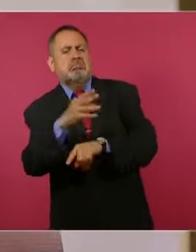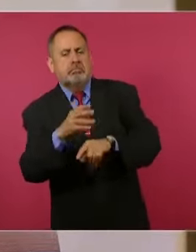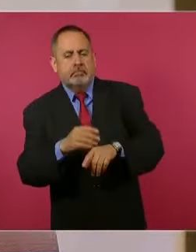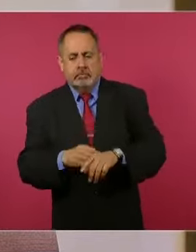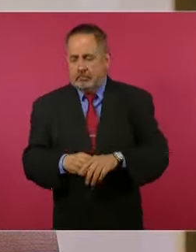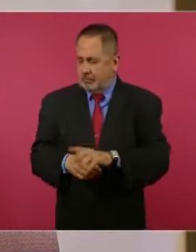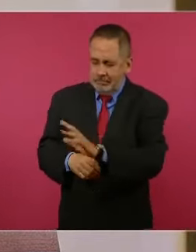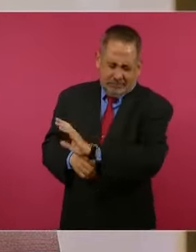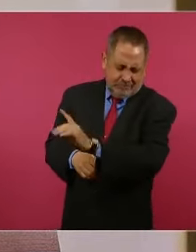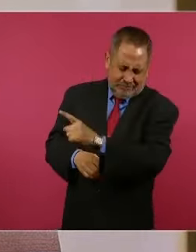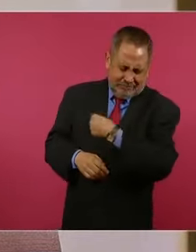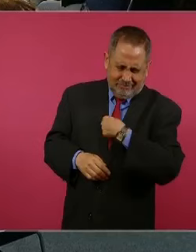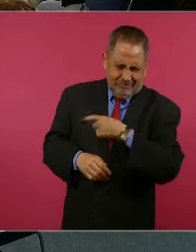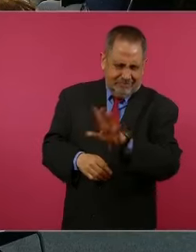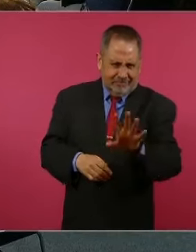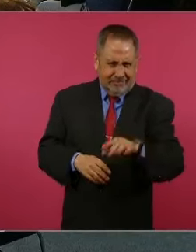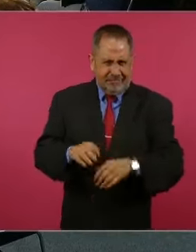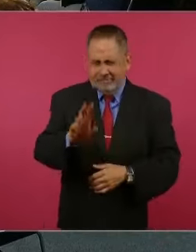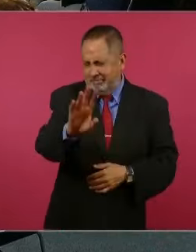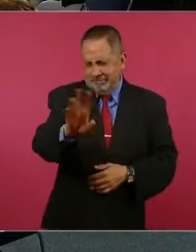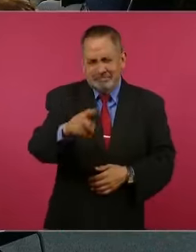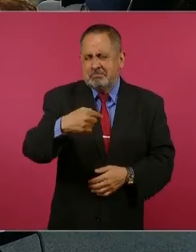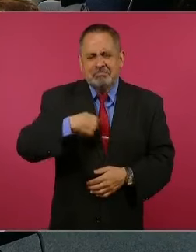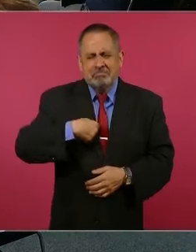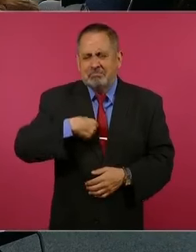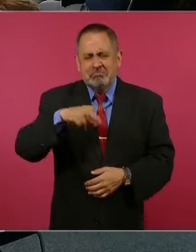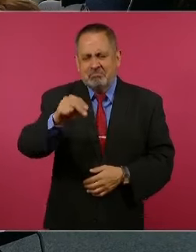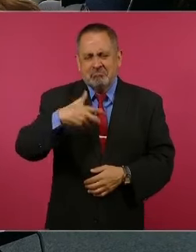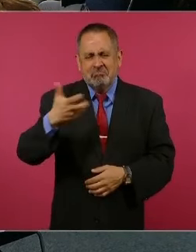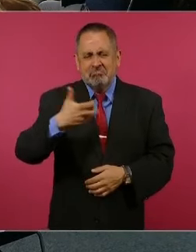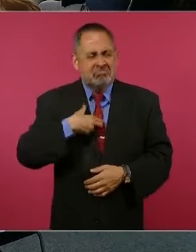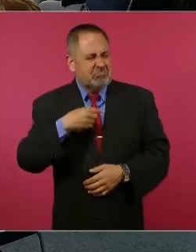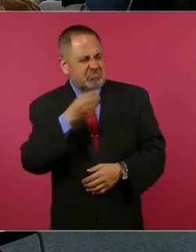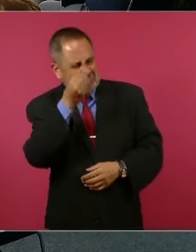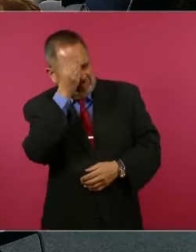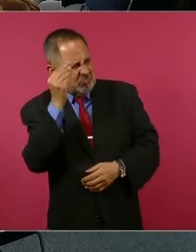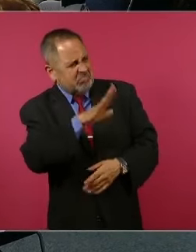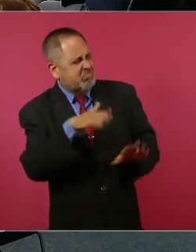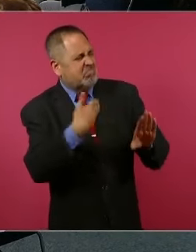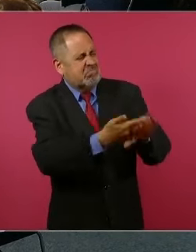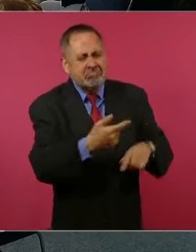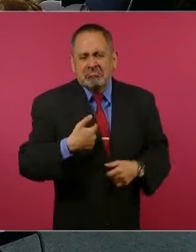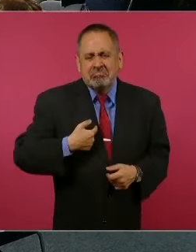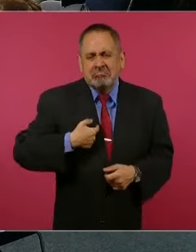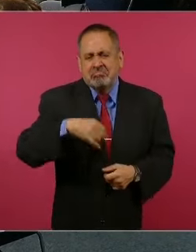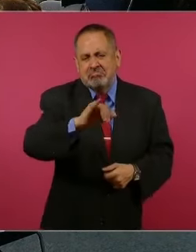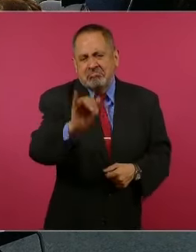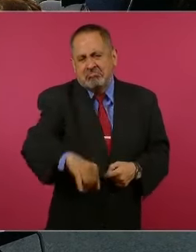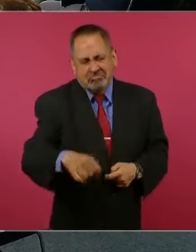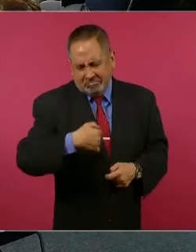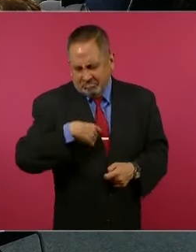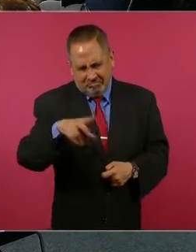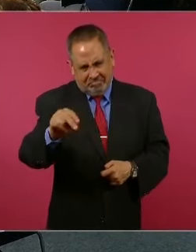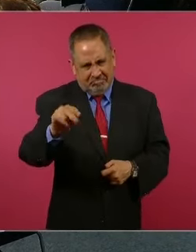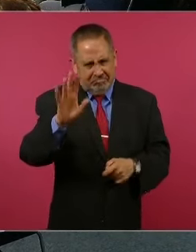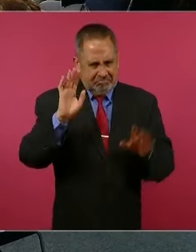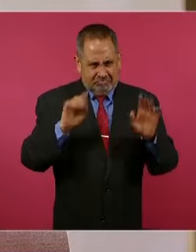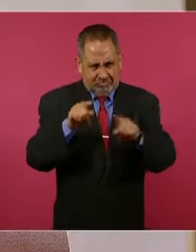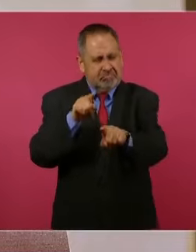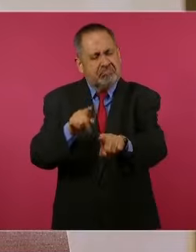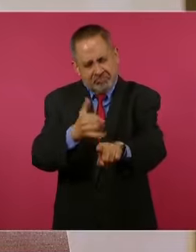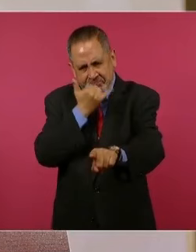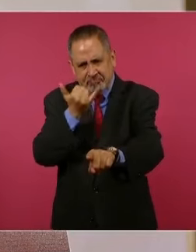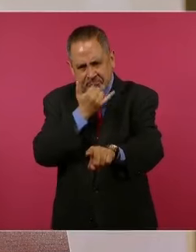no presidente yo no hago eso nunca en mi vida lo he hechoa ahí si